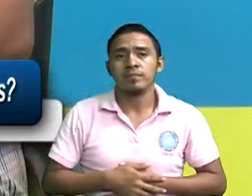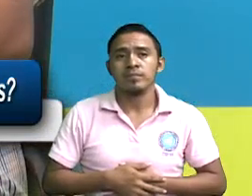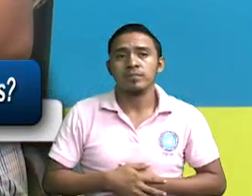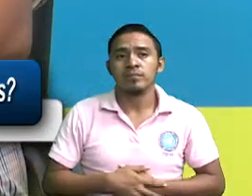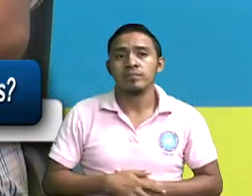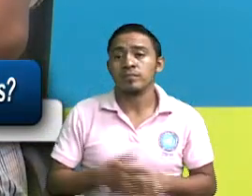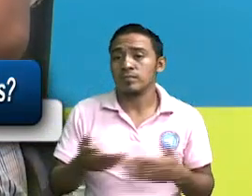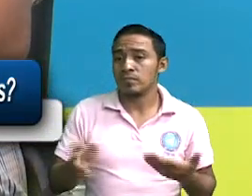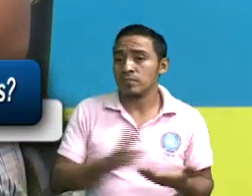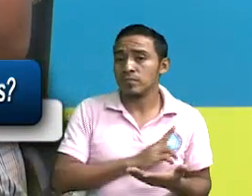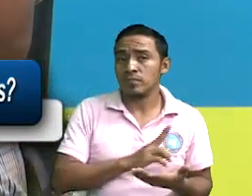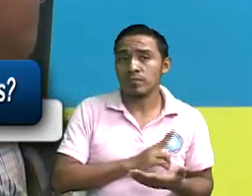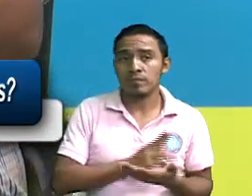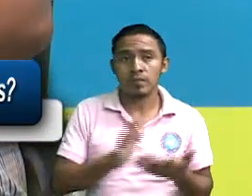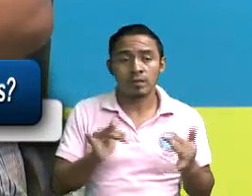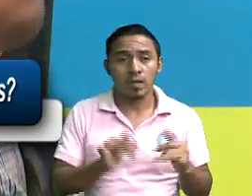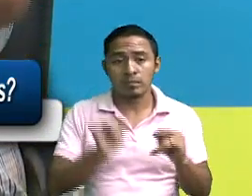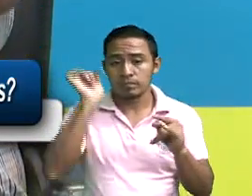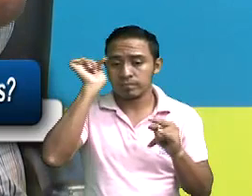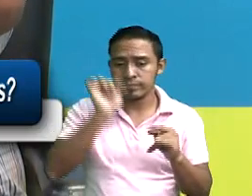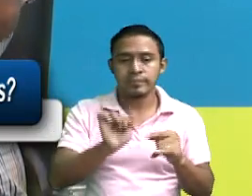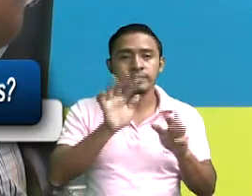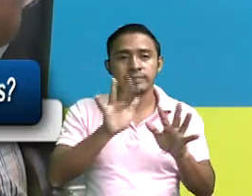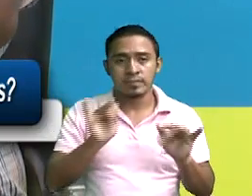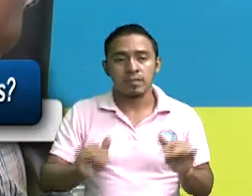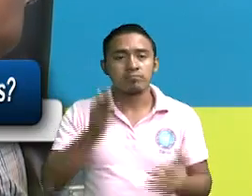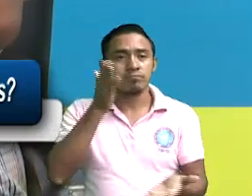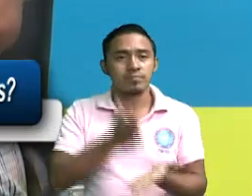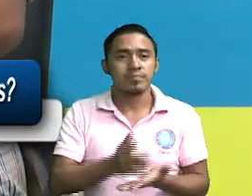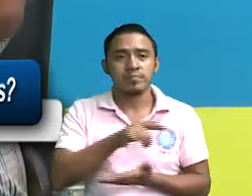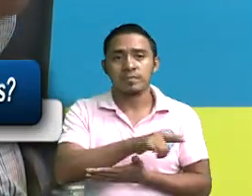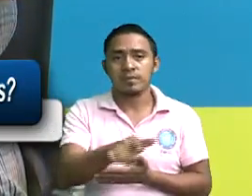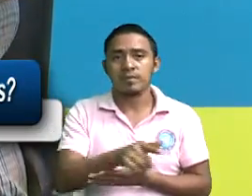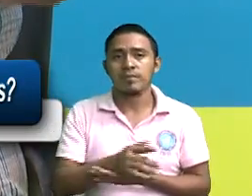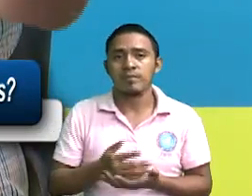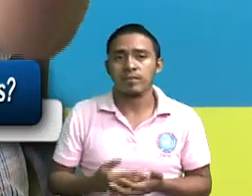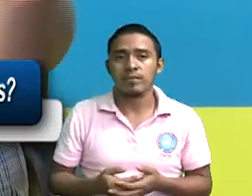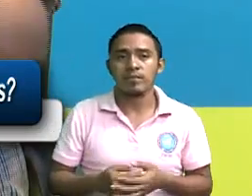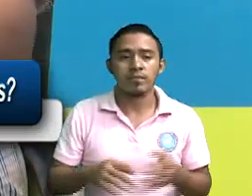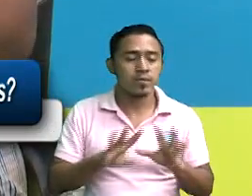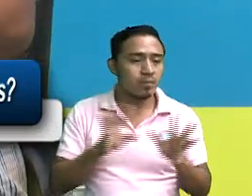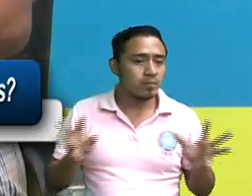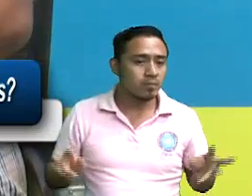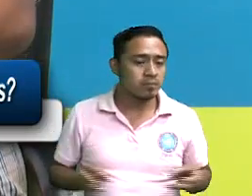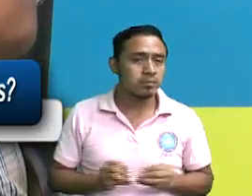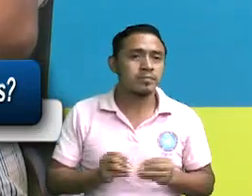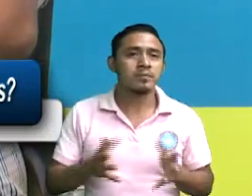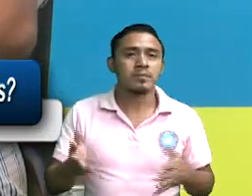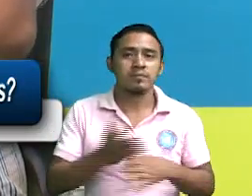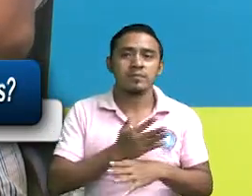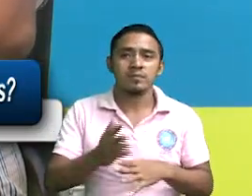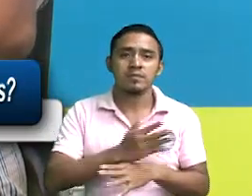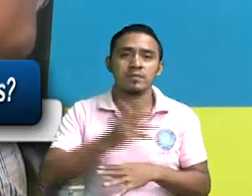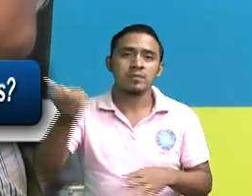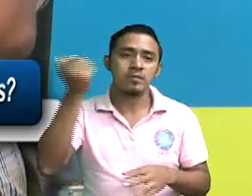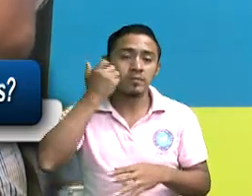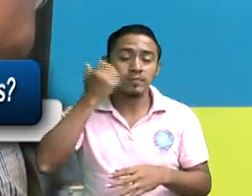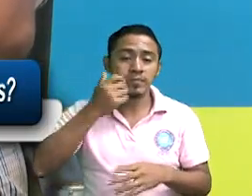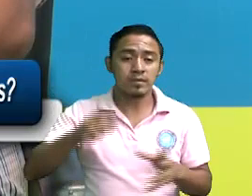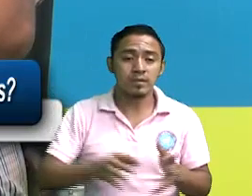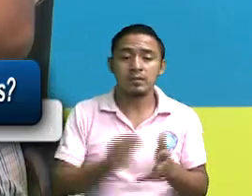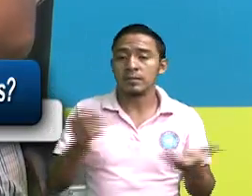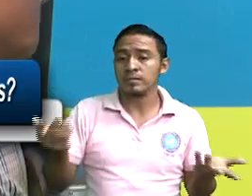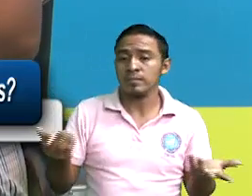tratamiento, una vez de que estás diagnosticado y se define uno de estos conjuntos de enfermedades